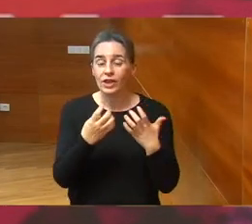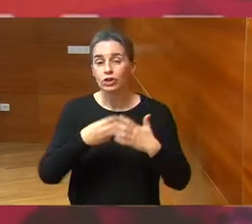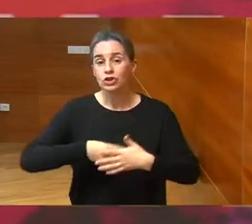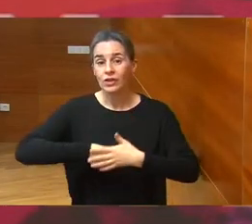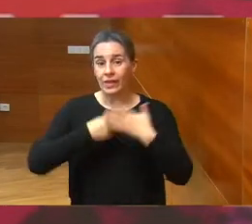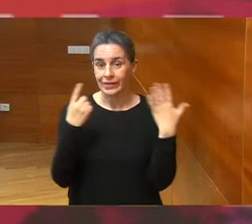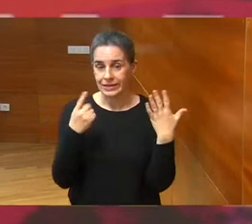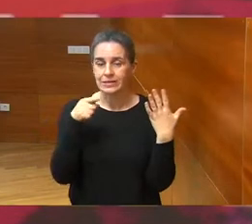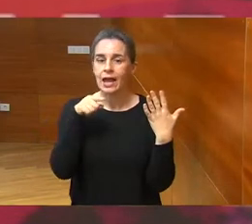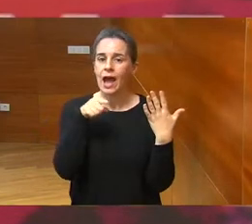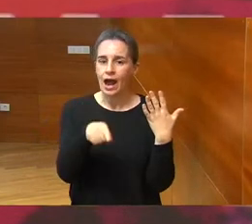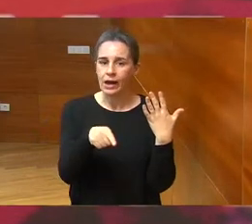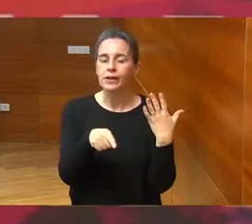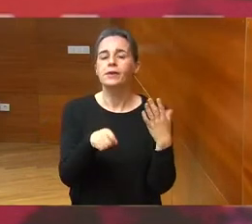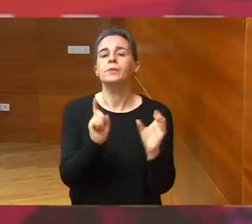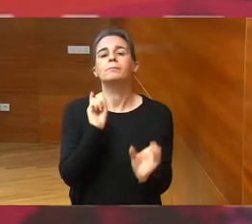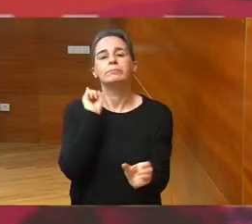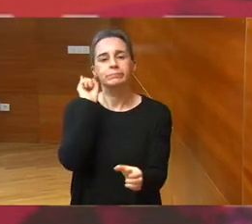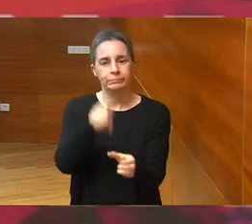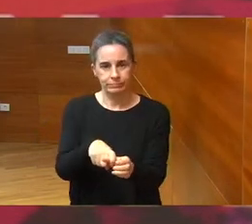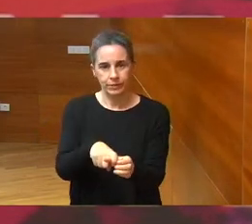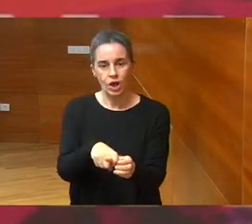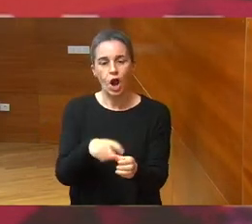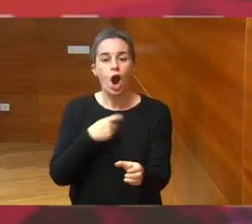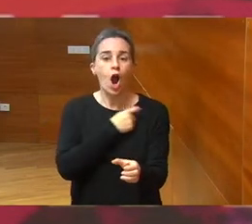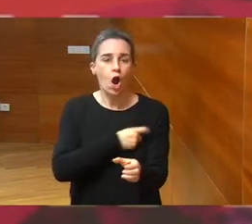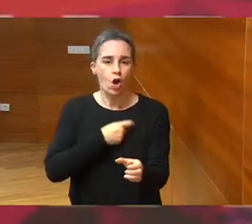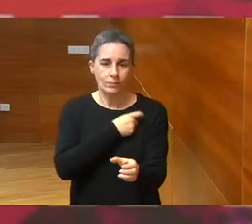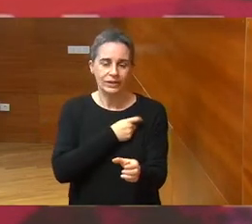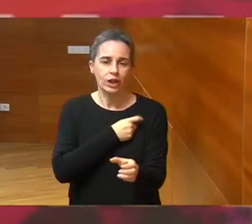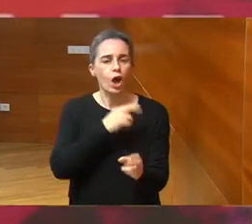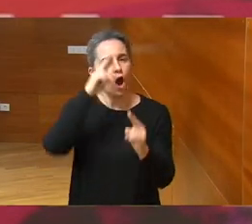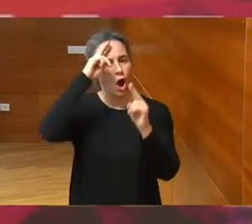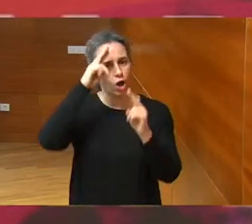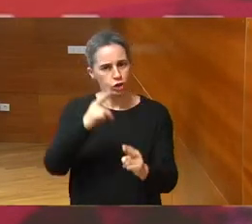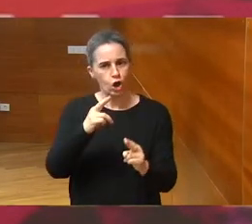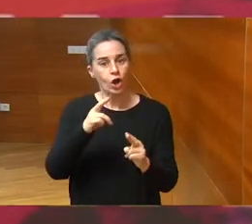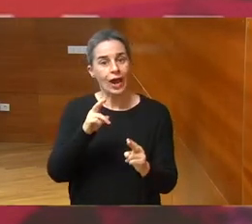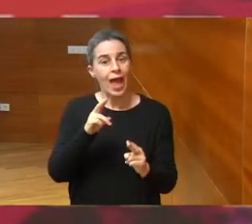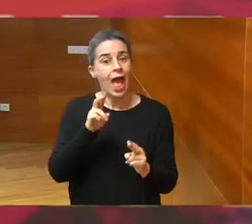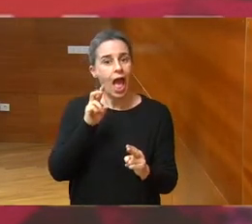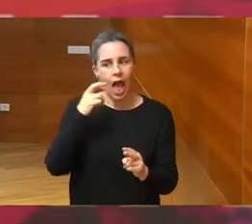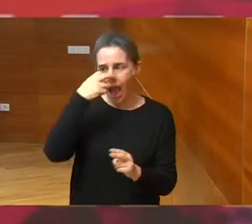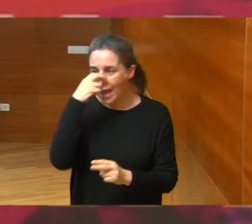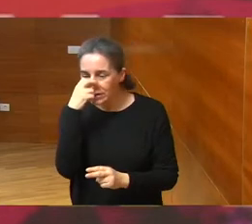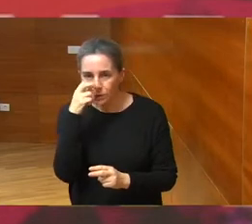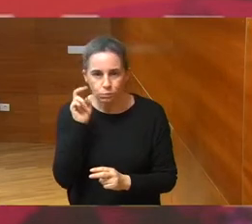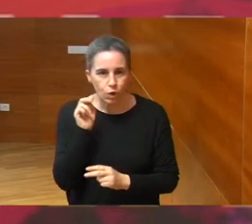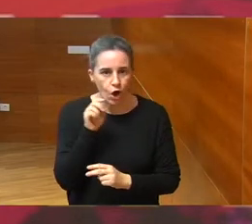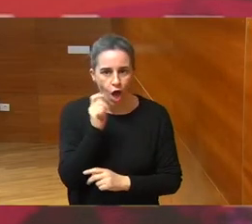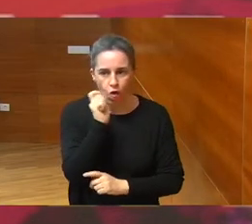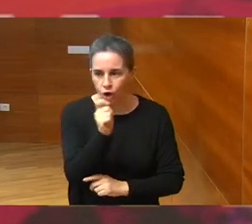se invita a formar parte del comité de honor de los exploradores de Villa García él acepta los exploradores